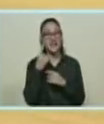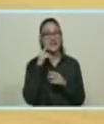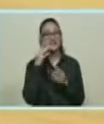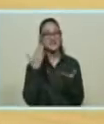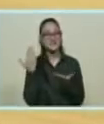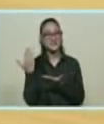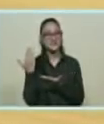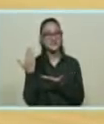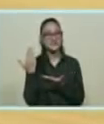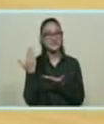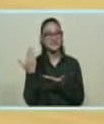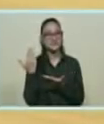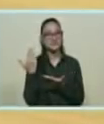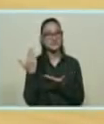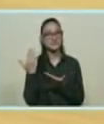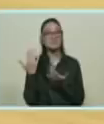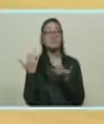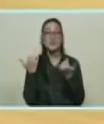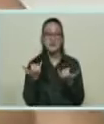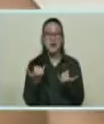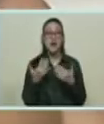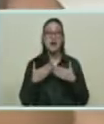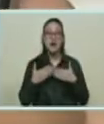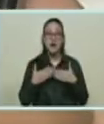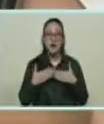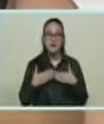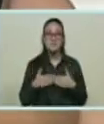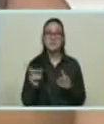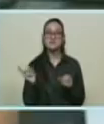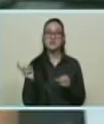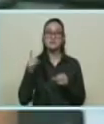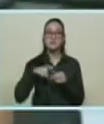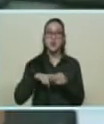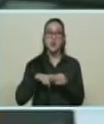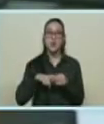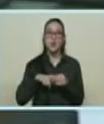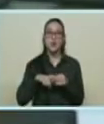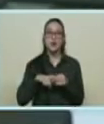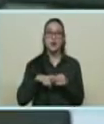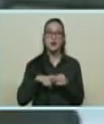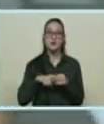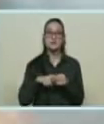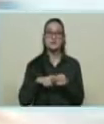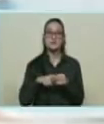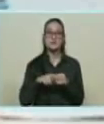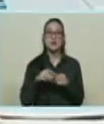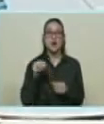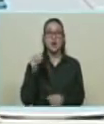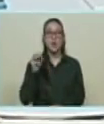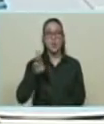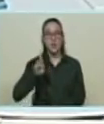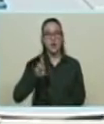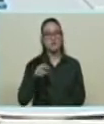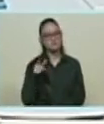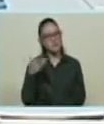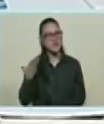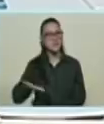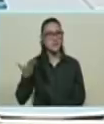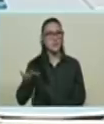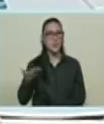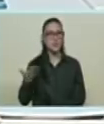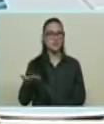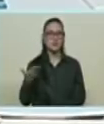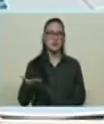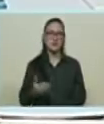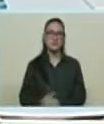registro. Ya a partir de este momento, usted está conectado a la aplicación BQR. Esto es muy importante para